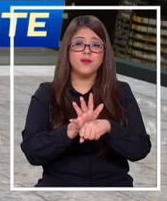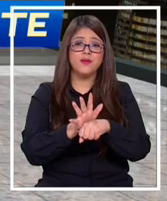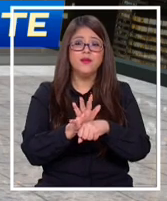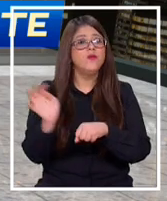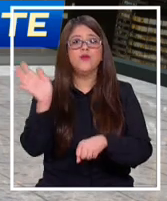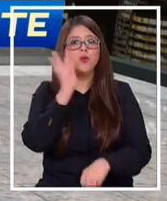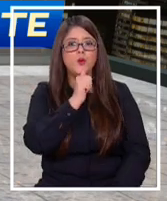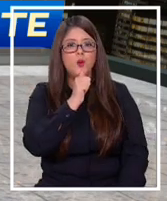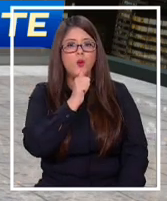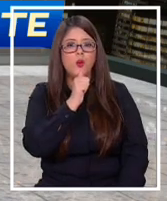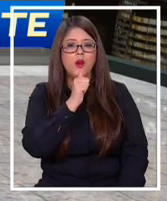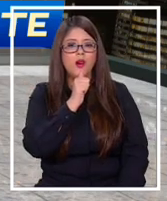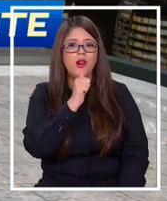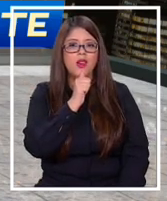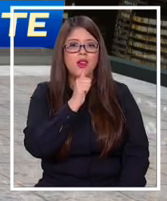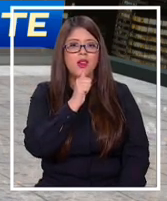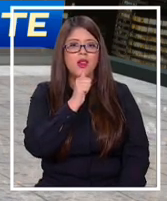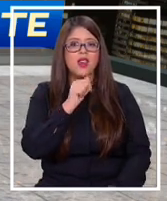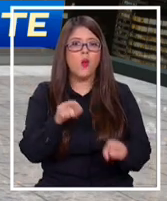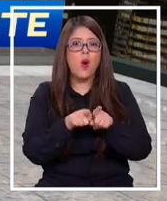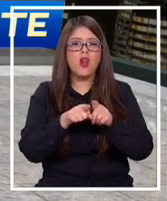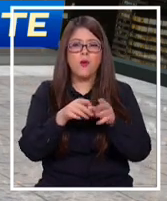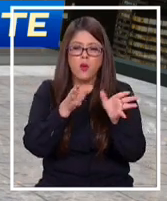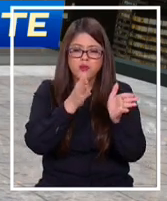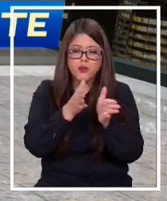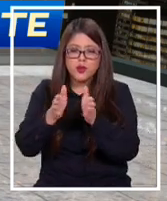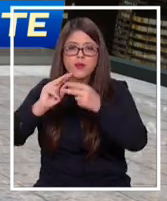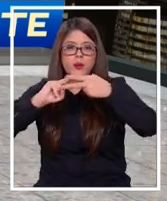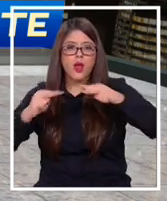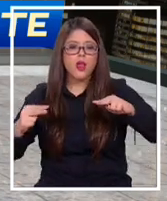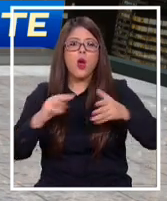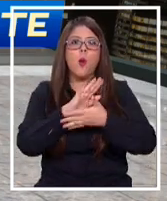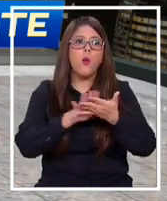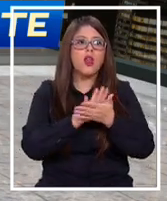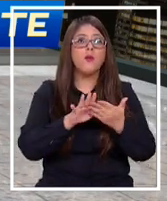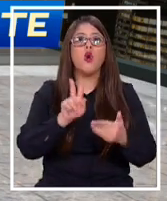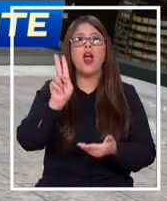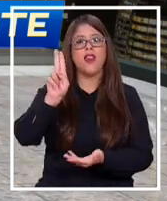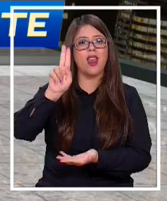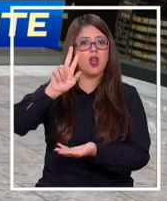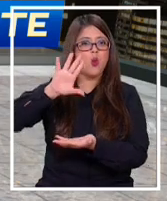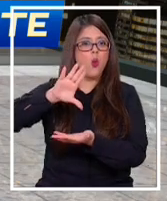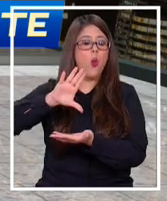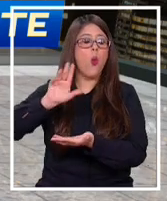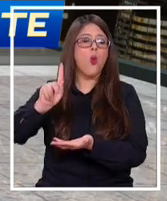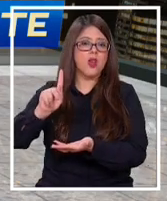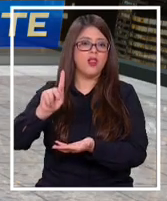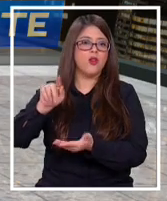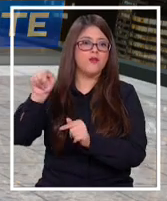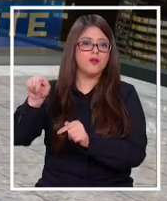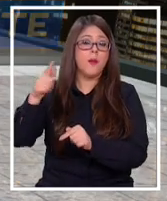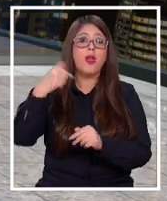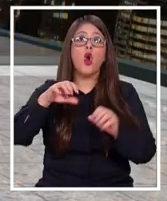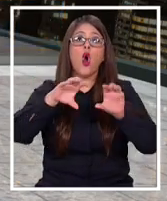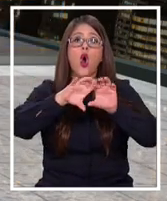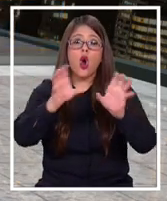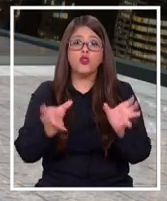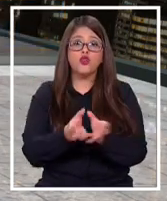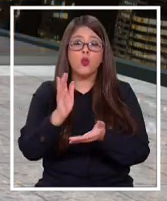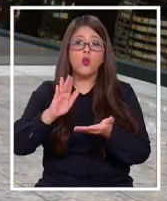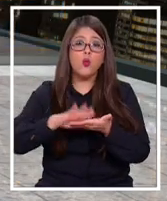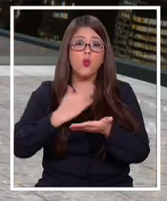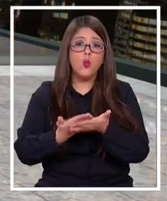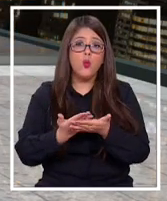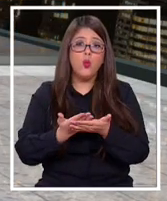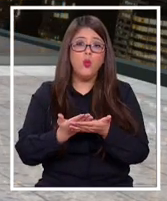han presentado. no es tan potente la secuenciación genómica como lo es, por ejemplo, en Reino Unido. La OMS aseguró que las vacunas